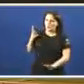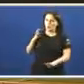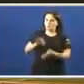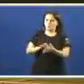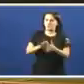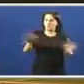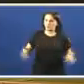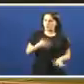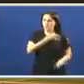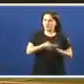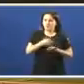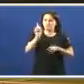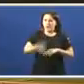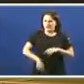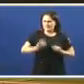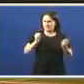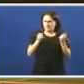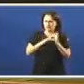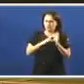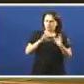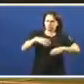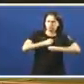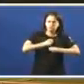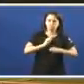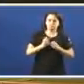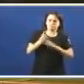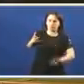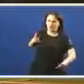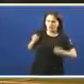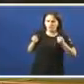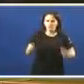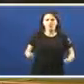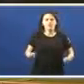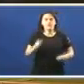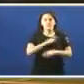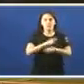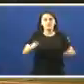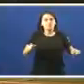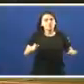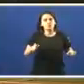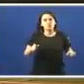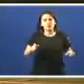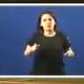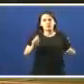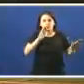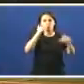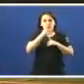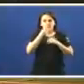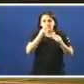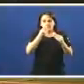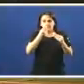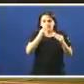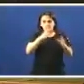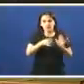vividos nestes meses de inverno. Unha situación de saturación total na que as persoas non están sendo atendidas